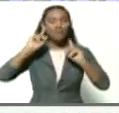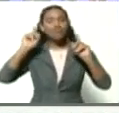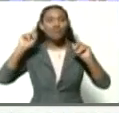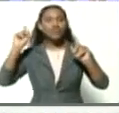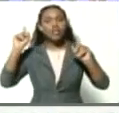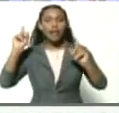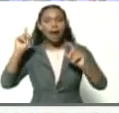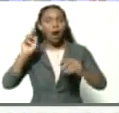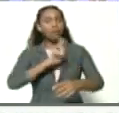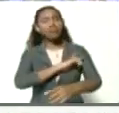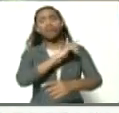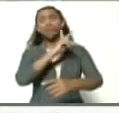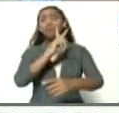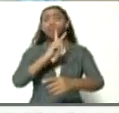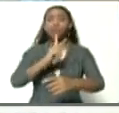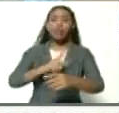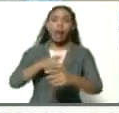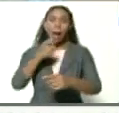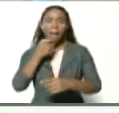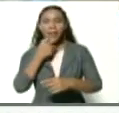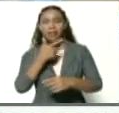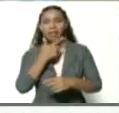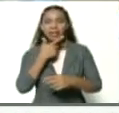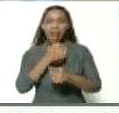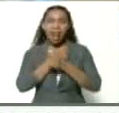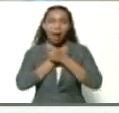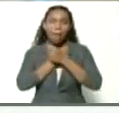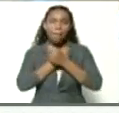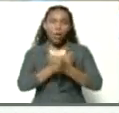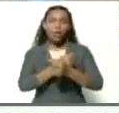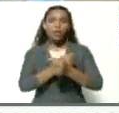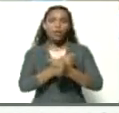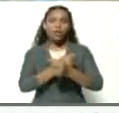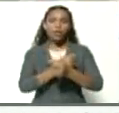la poesía, la belleza, el amor